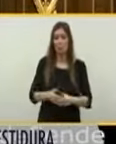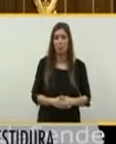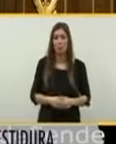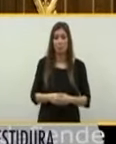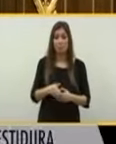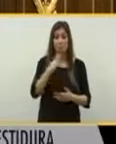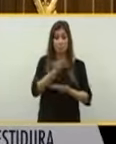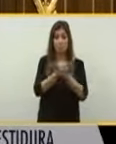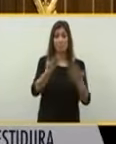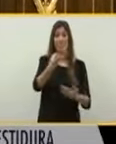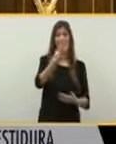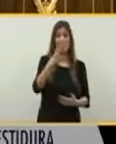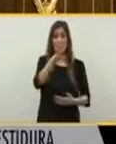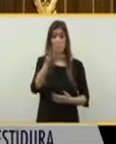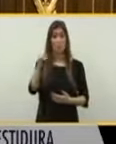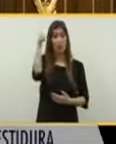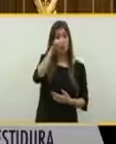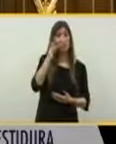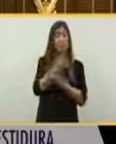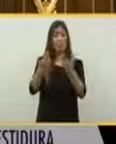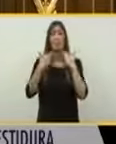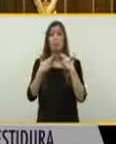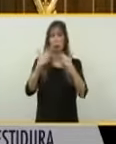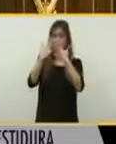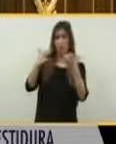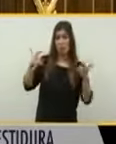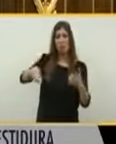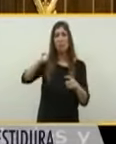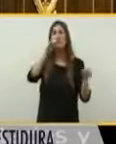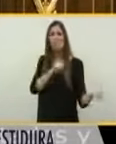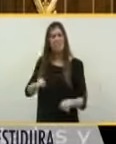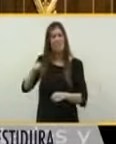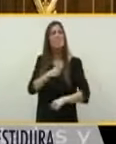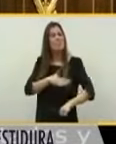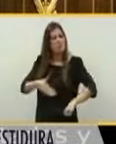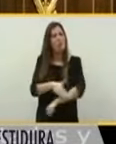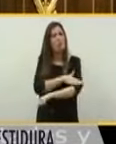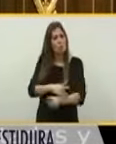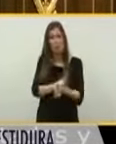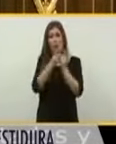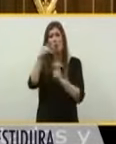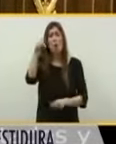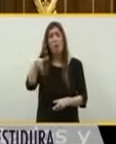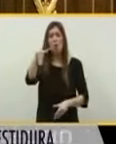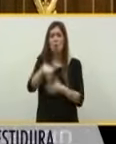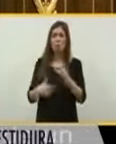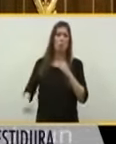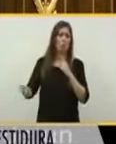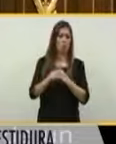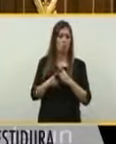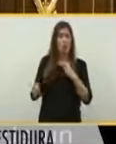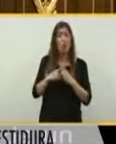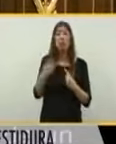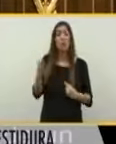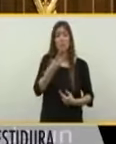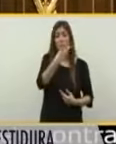350 diputados y diputadas que están aquí presentes, defensores de un gobierno de cambio, van a votar en contra de estas 200 mejoras. Pero